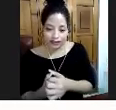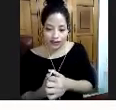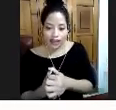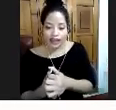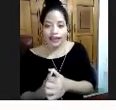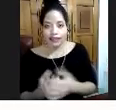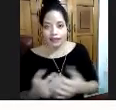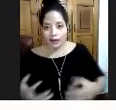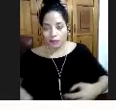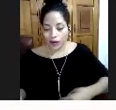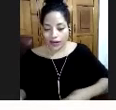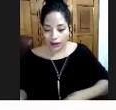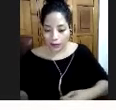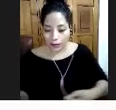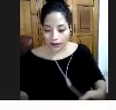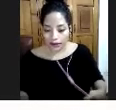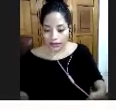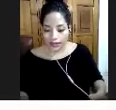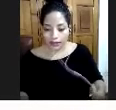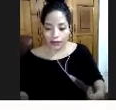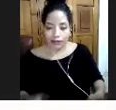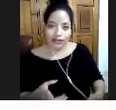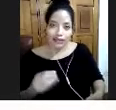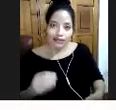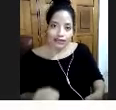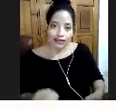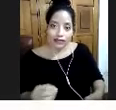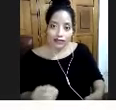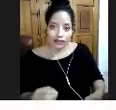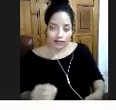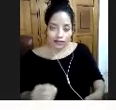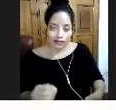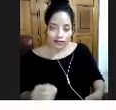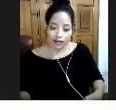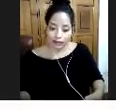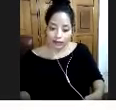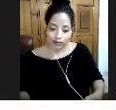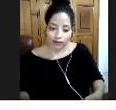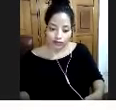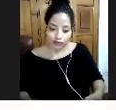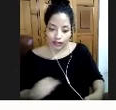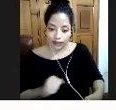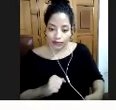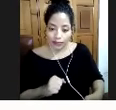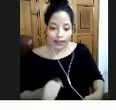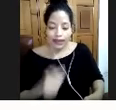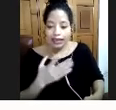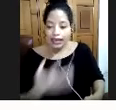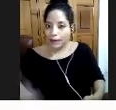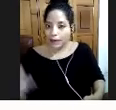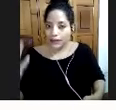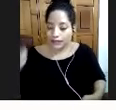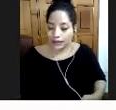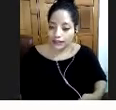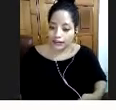¿no? Y también, pues, que comparte datos personales sin el consentimiento de las personas usuarias.